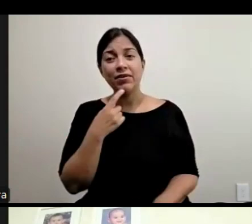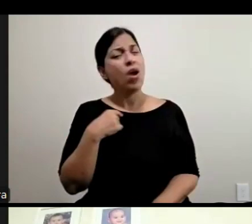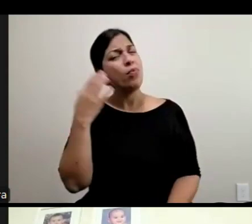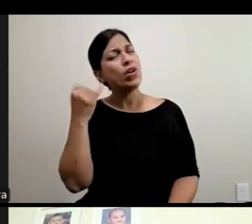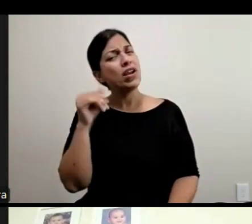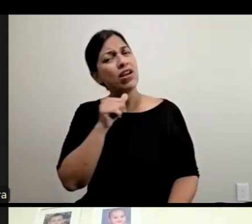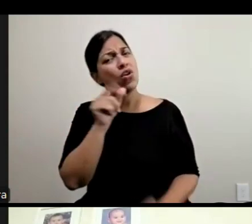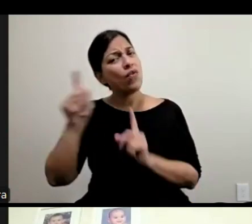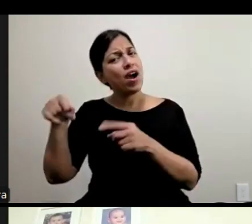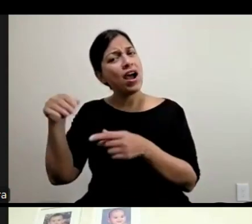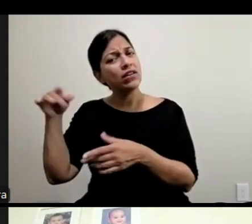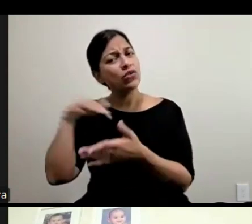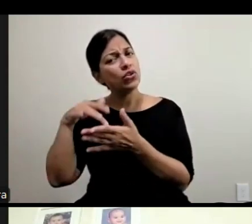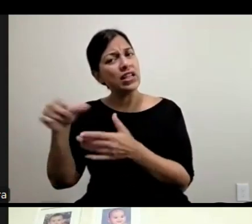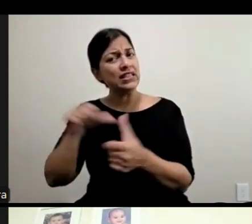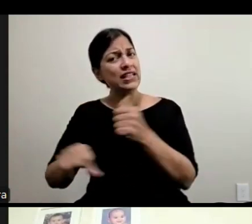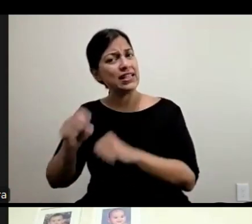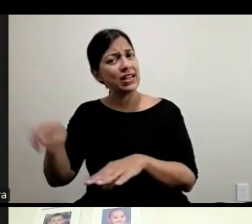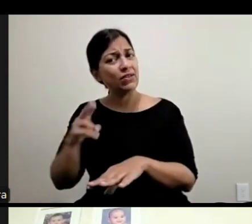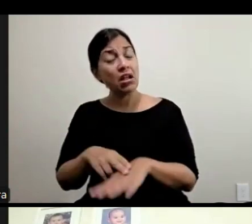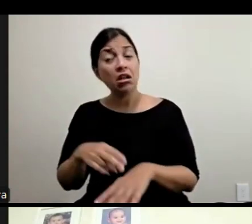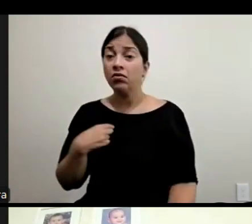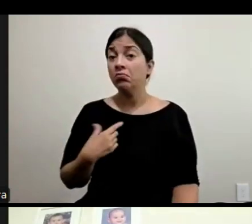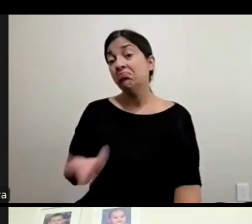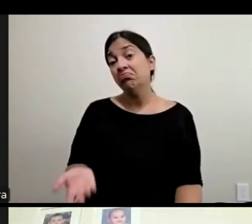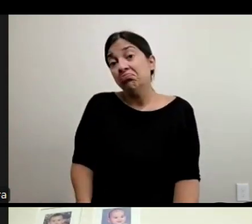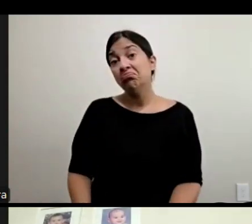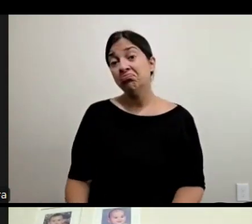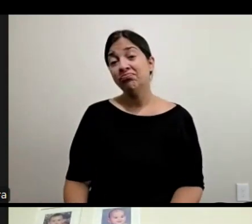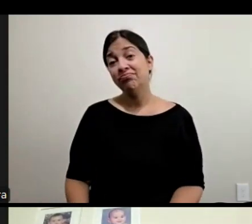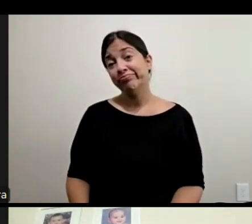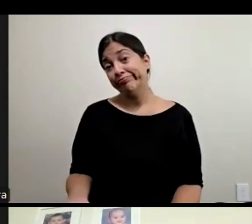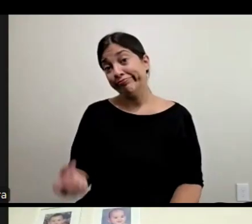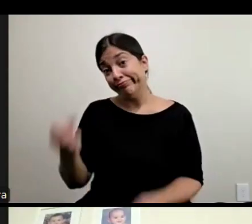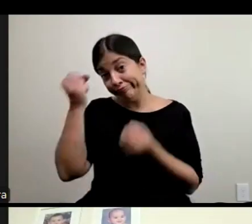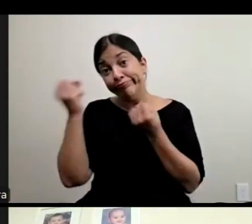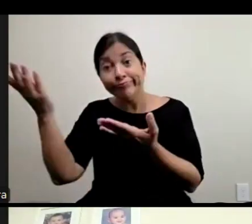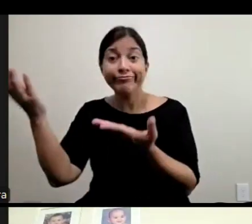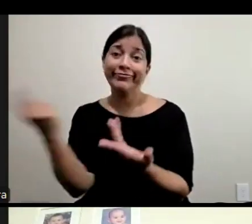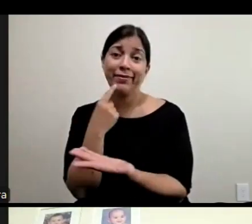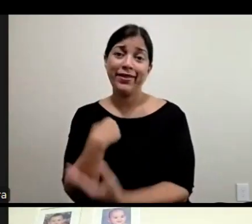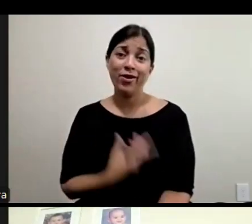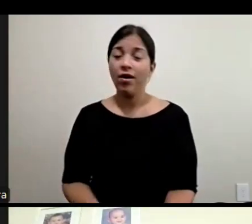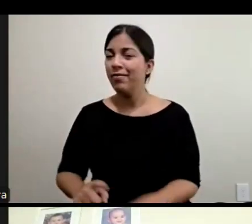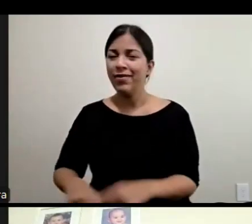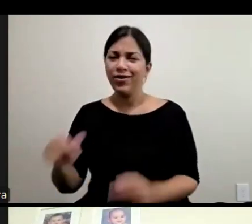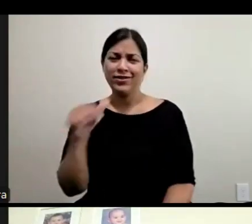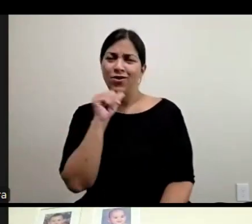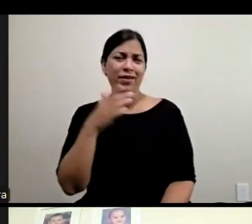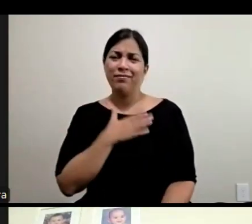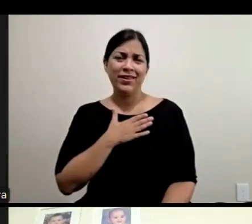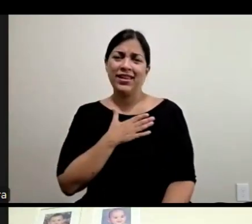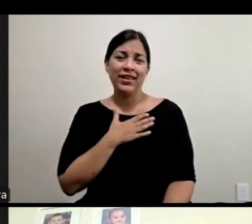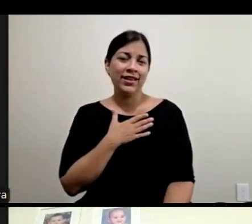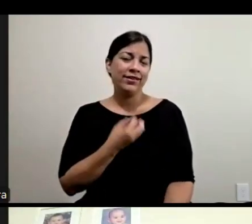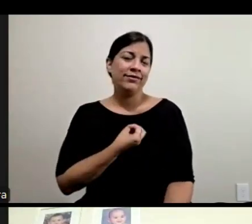a estudiar ciencias naturales? Y uno, pues, imagínate. Pues seguí lo que me dijo, pero eso no era lo mío, eso no era lo que yo sentía.